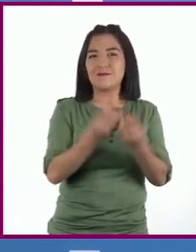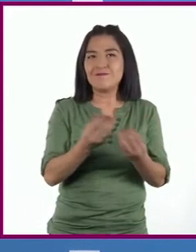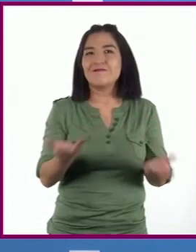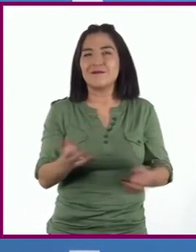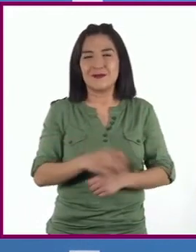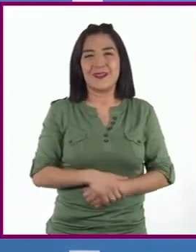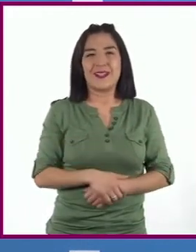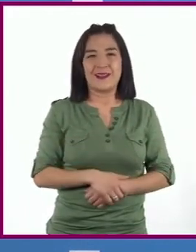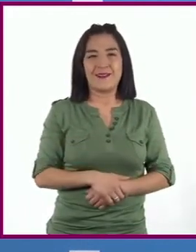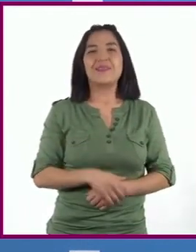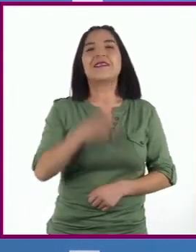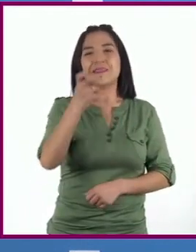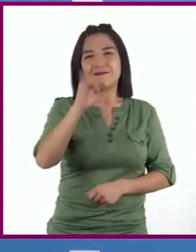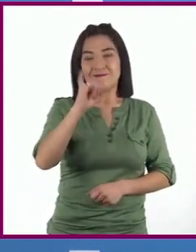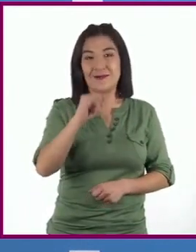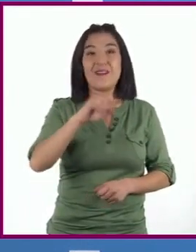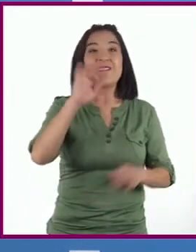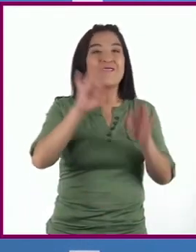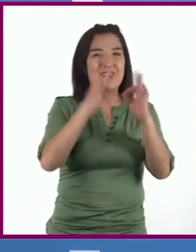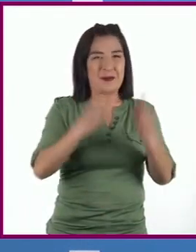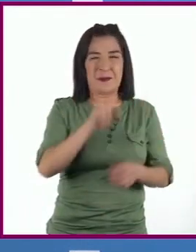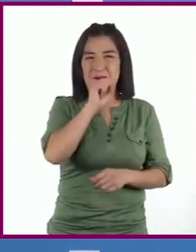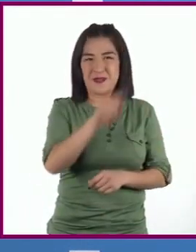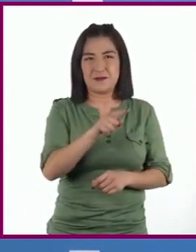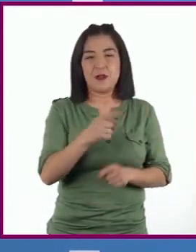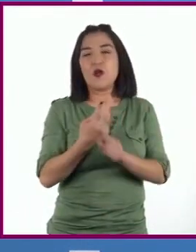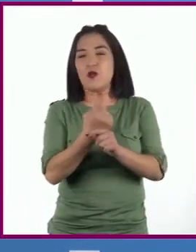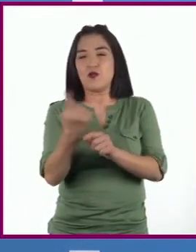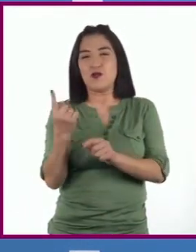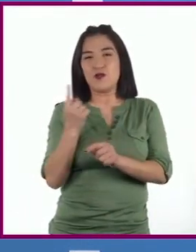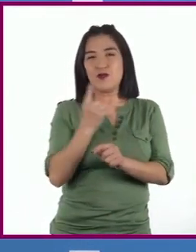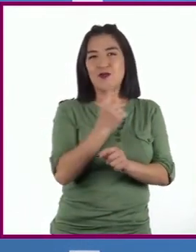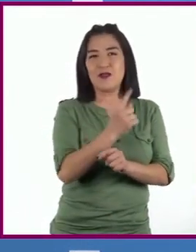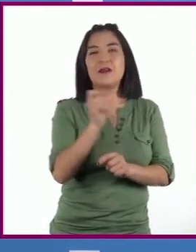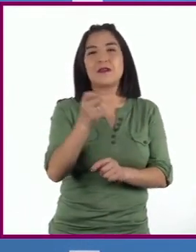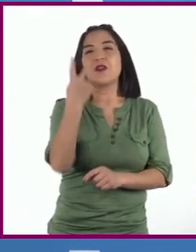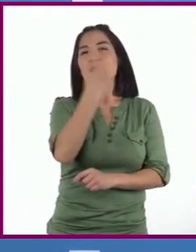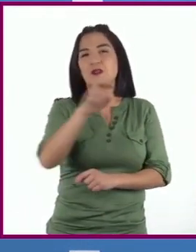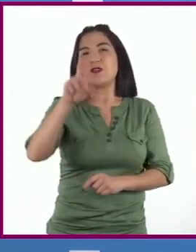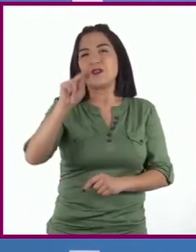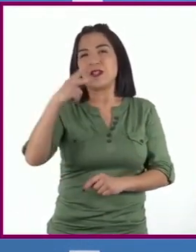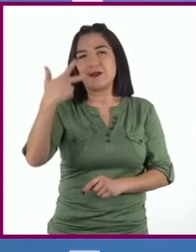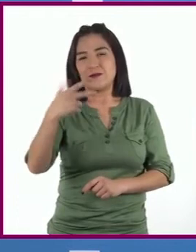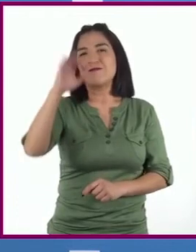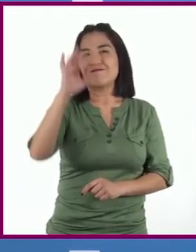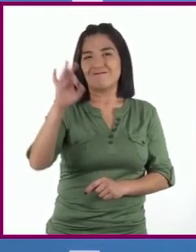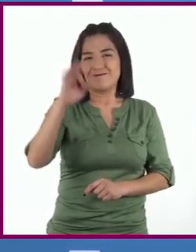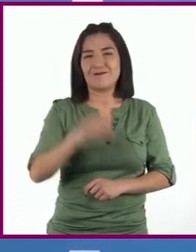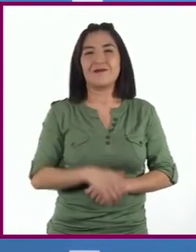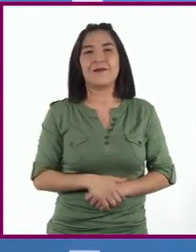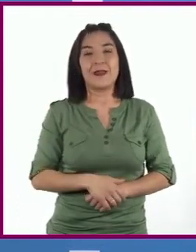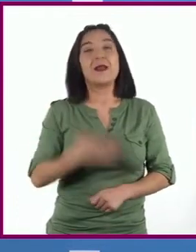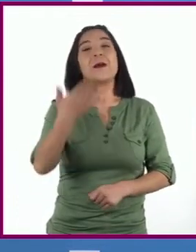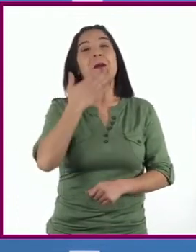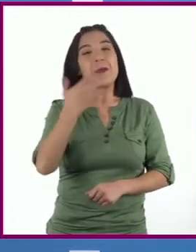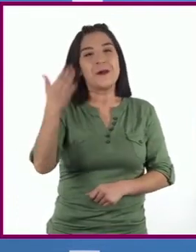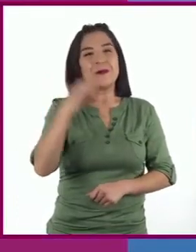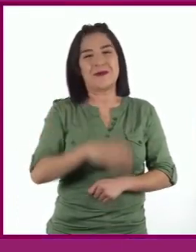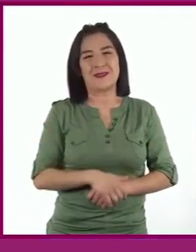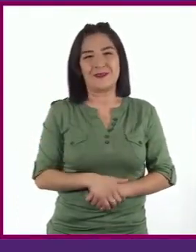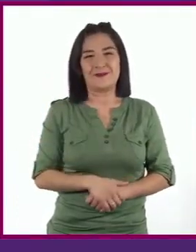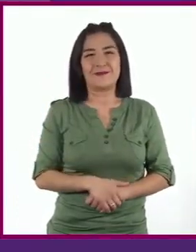Exactamente, el polígono original en total rotó 288 grados. Muy bien.